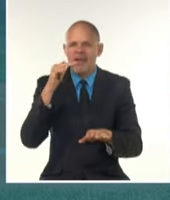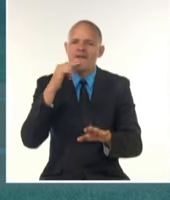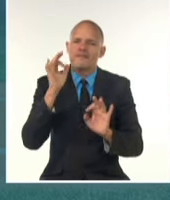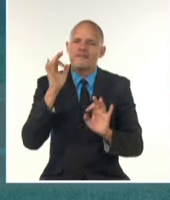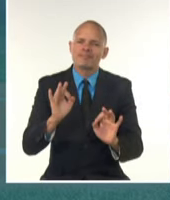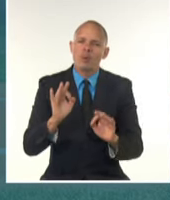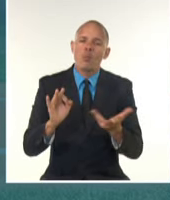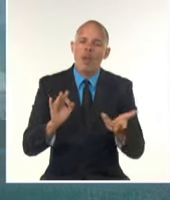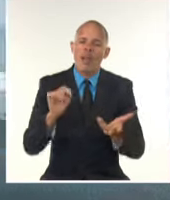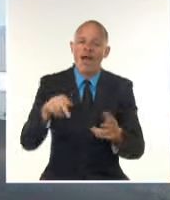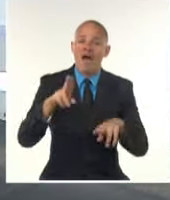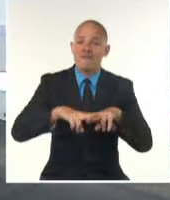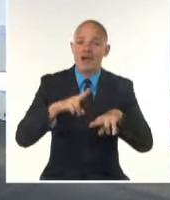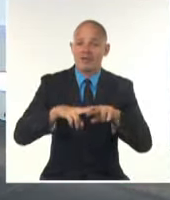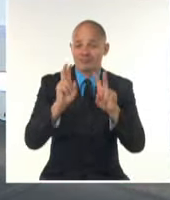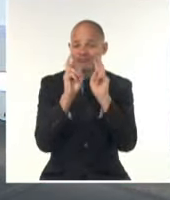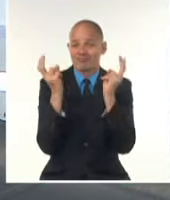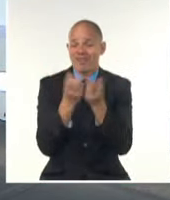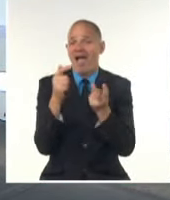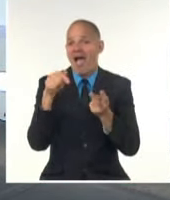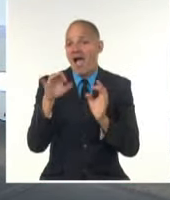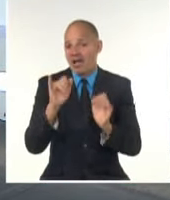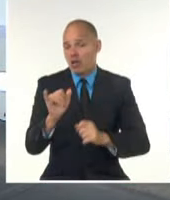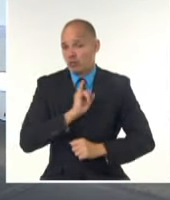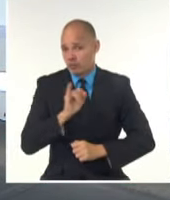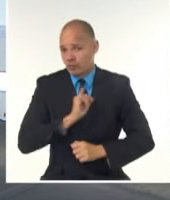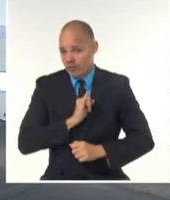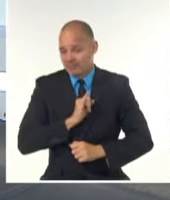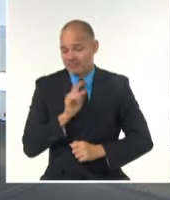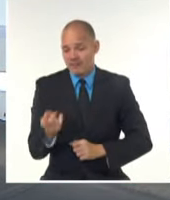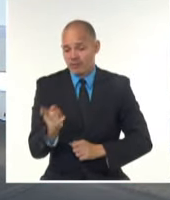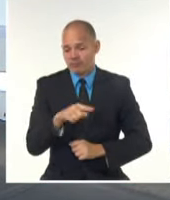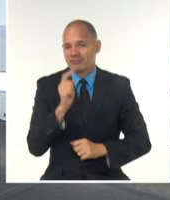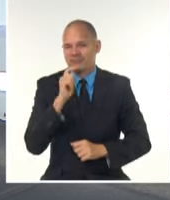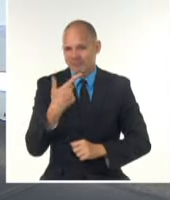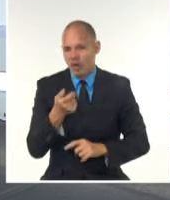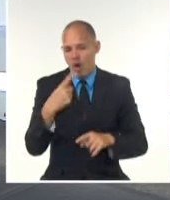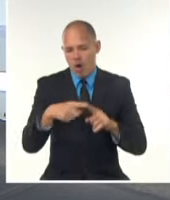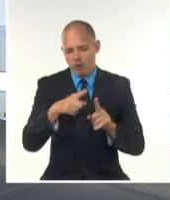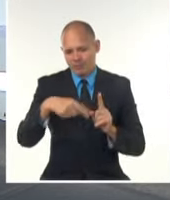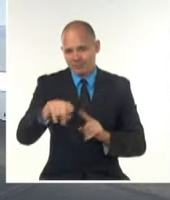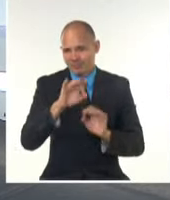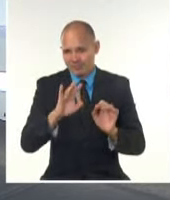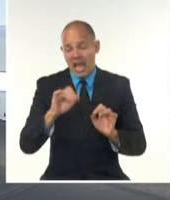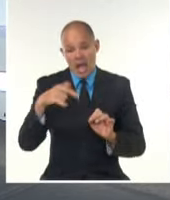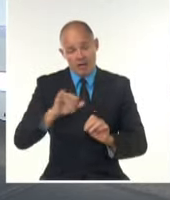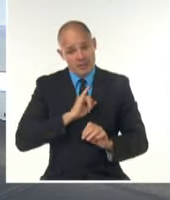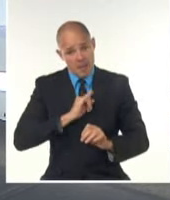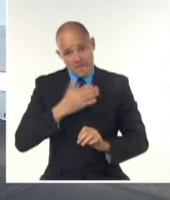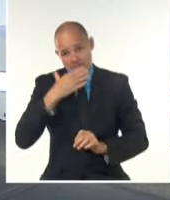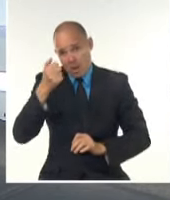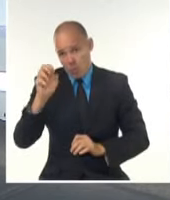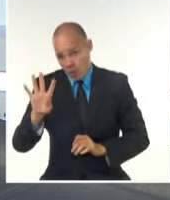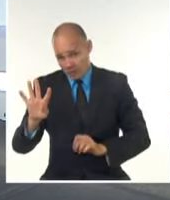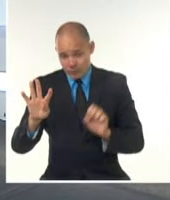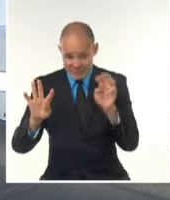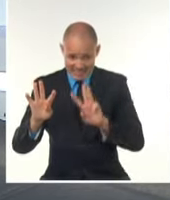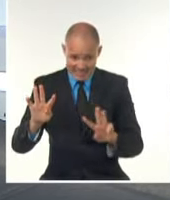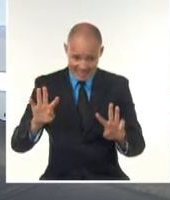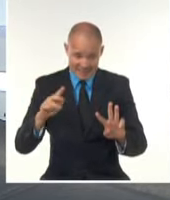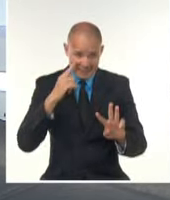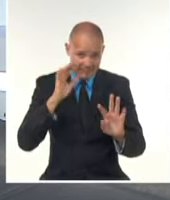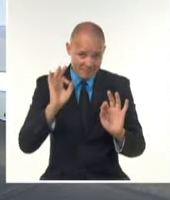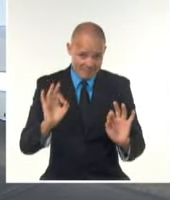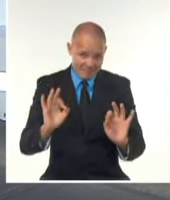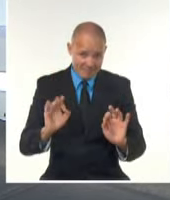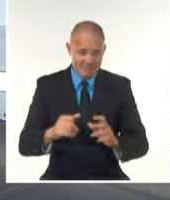Estadio Latinoamericano, partido que marcha a esta hora 4-3, favorable al conjunto de la capital, según refleja el sitio oficial